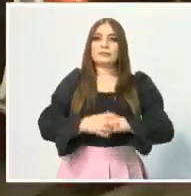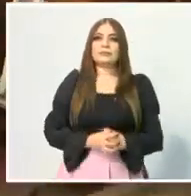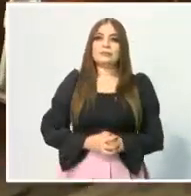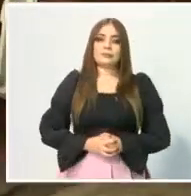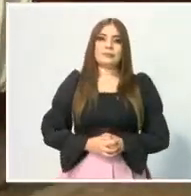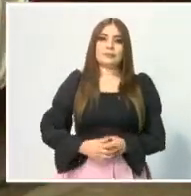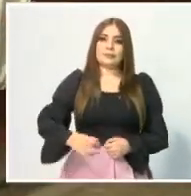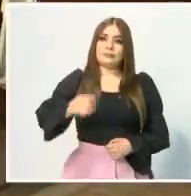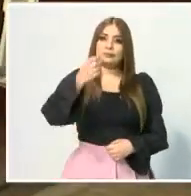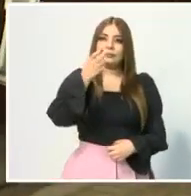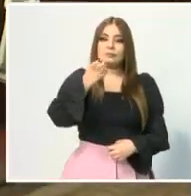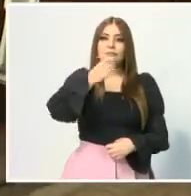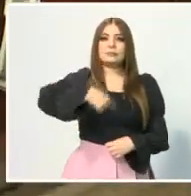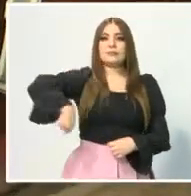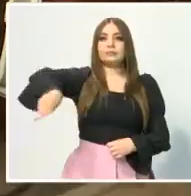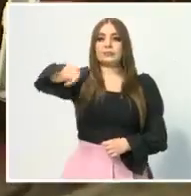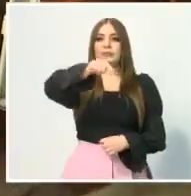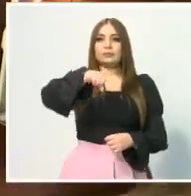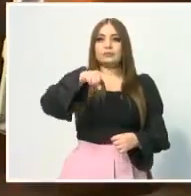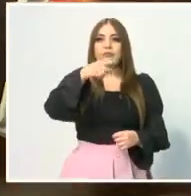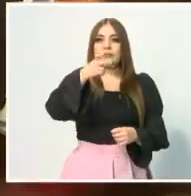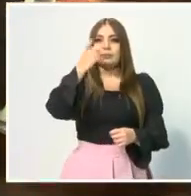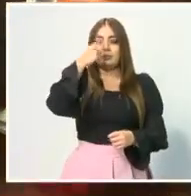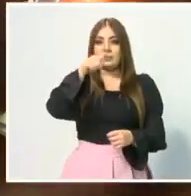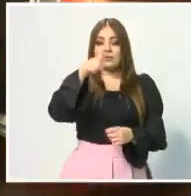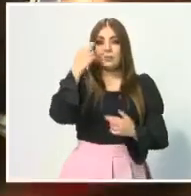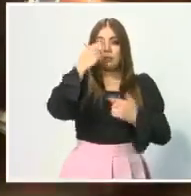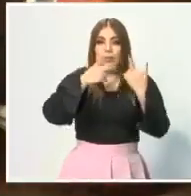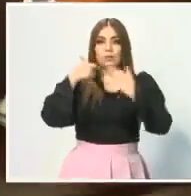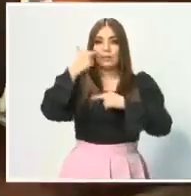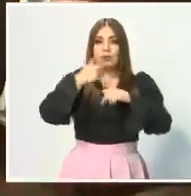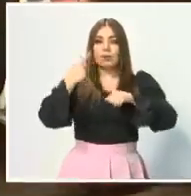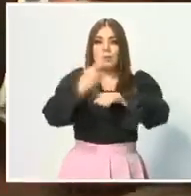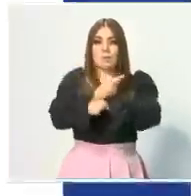Criminal de la Fiscalía acudieron para tomar conocimiento de los hechos.